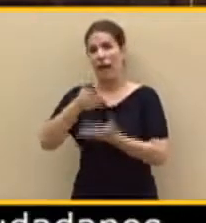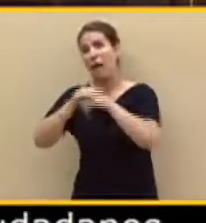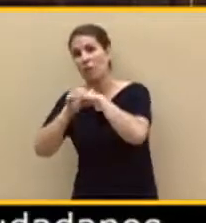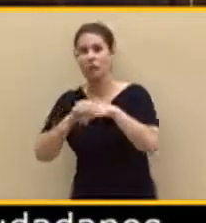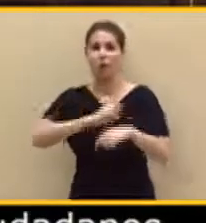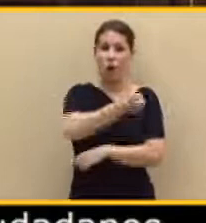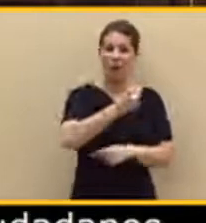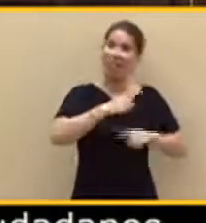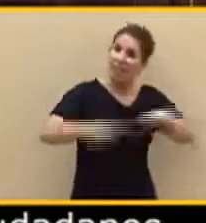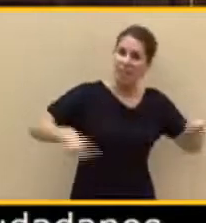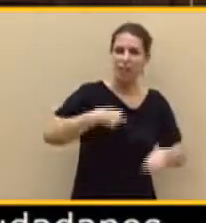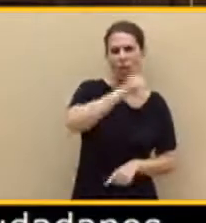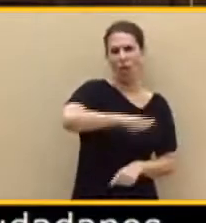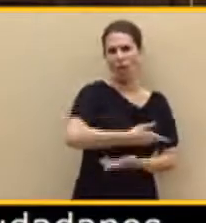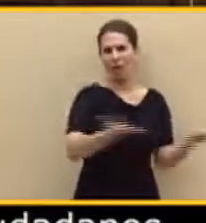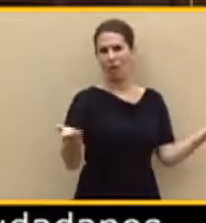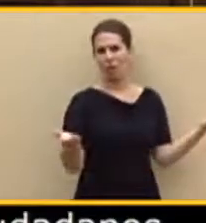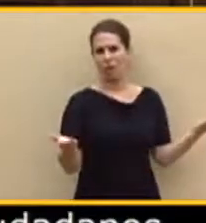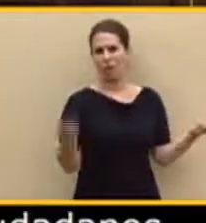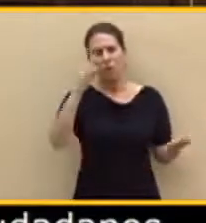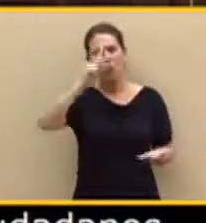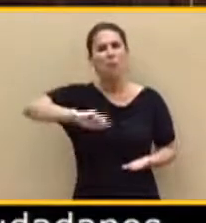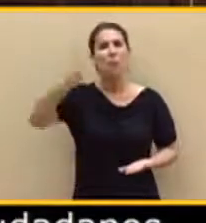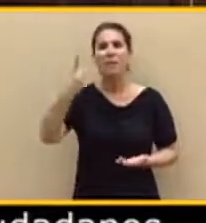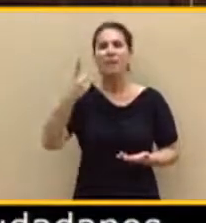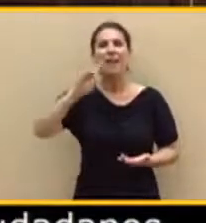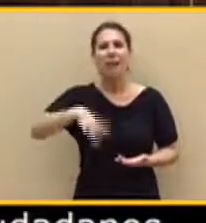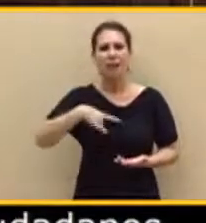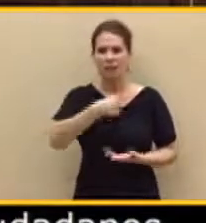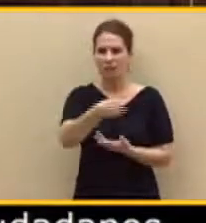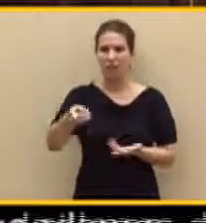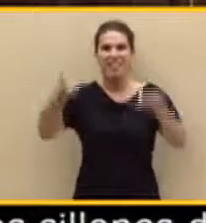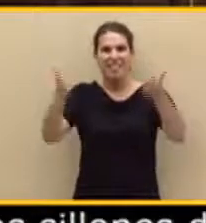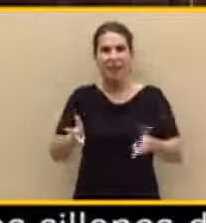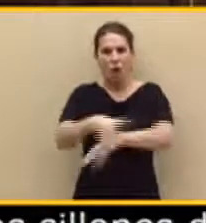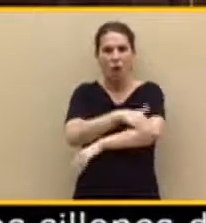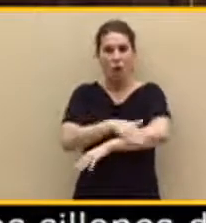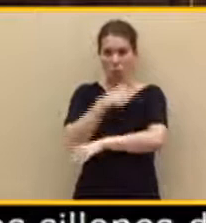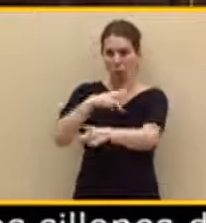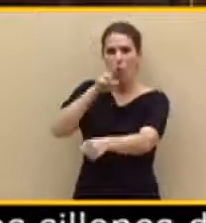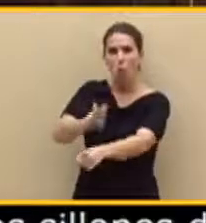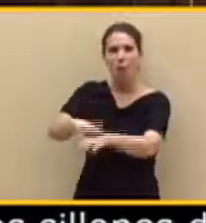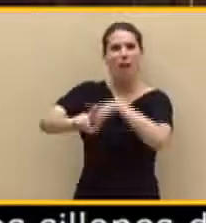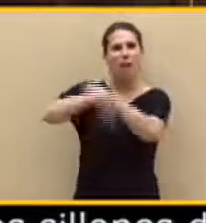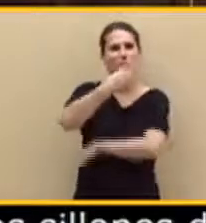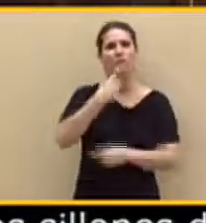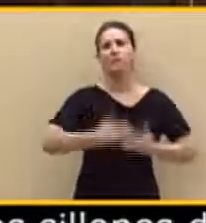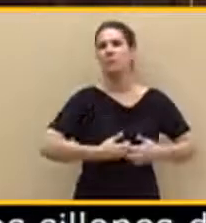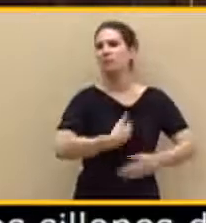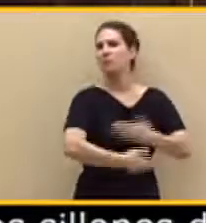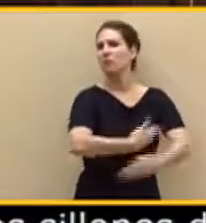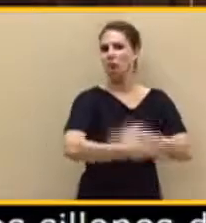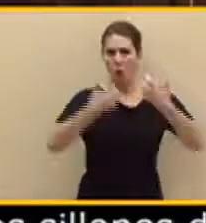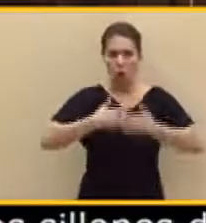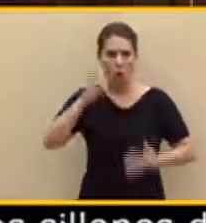ocupa, estar sentado en los sillones del Gobierno también es una pieza útil para que la corrupción funcione. Y fíjense,